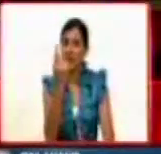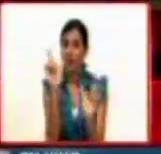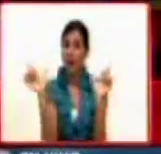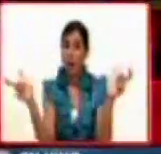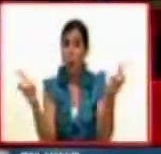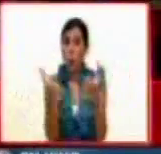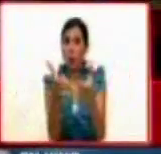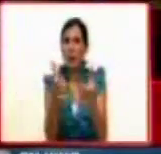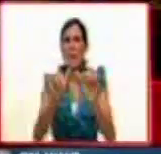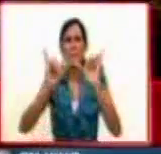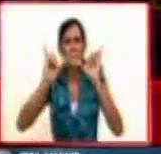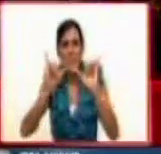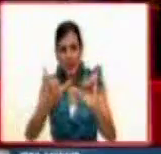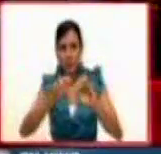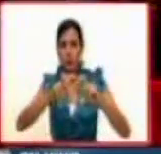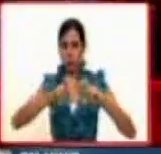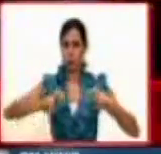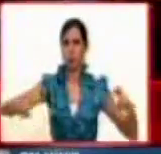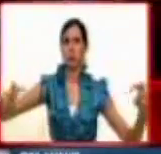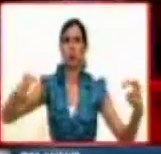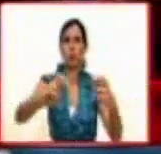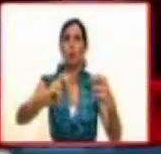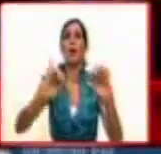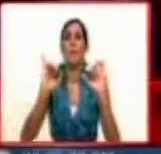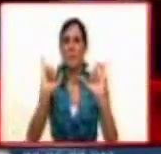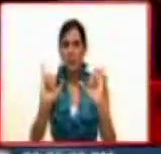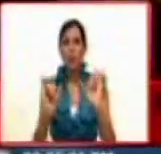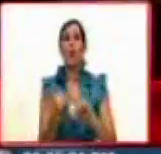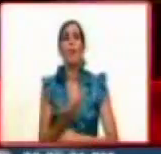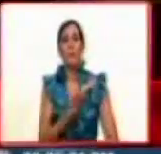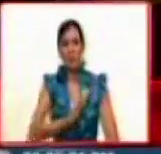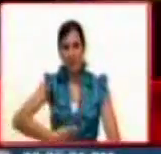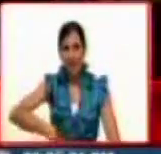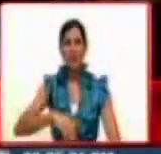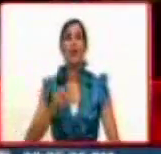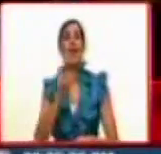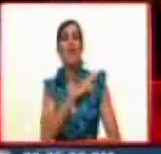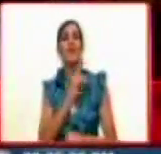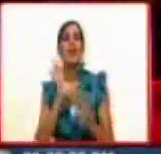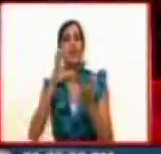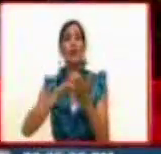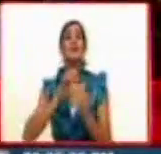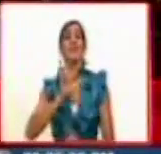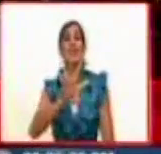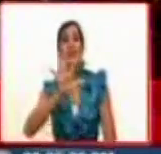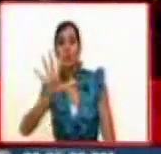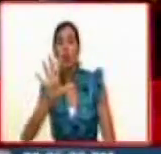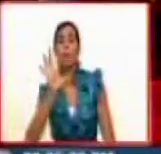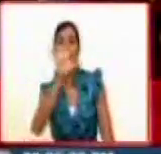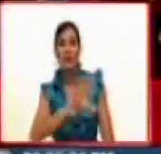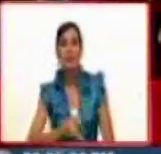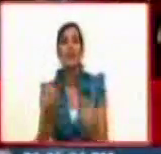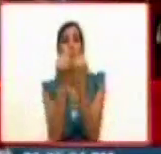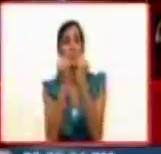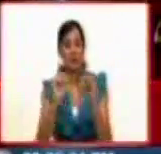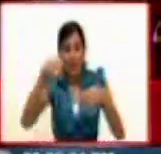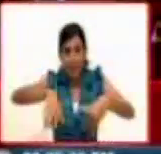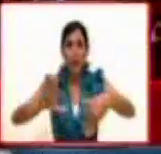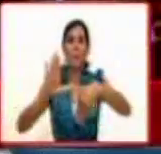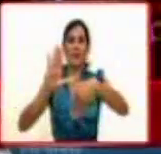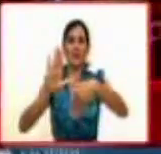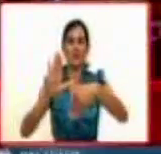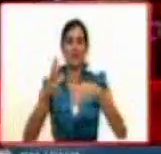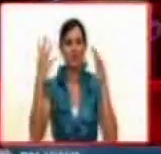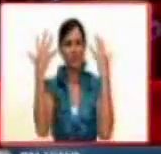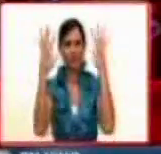en torno a la misma mesa los jefes de Estado y de Gobierno de las 35 naciones independientes de nuestro hemisferio.